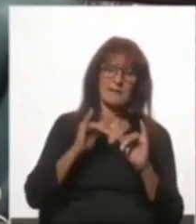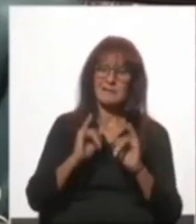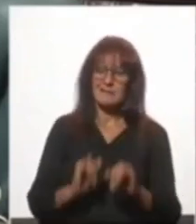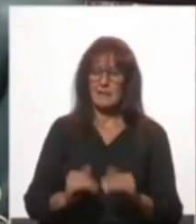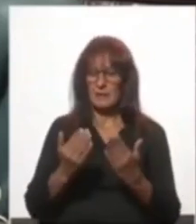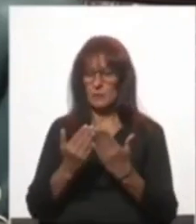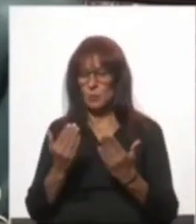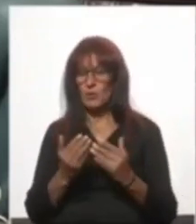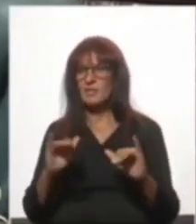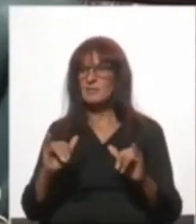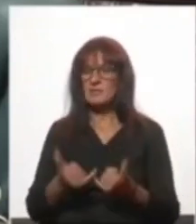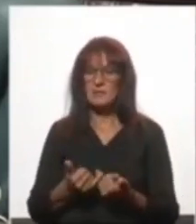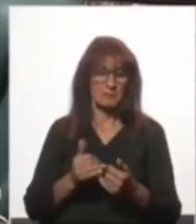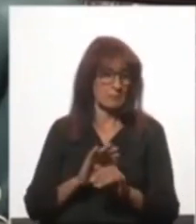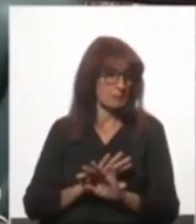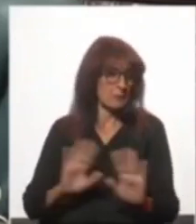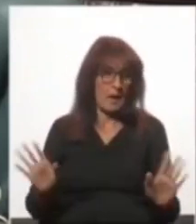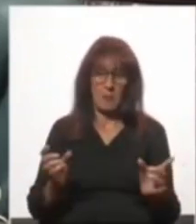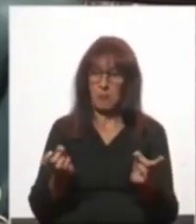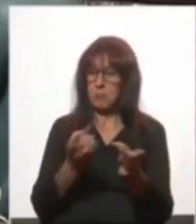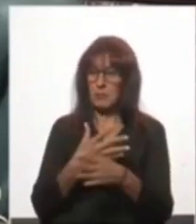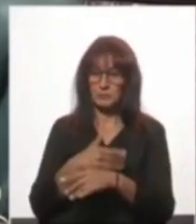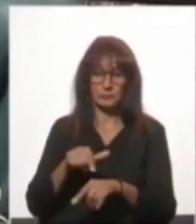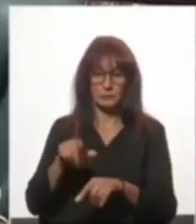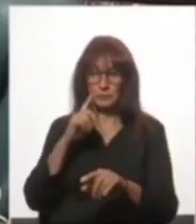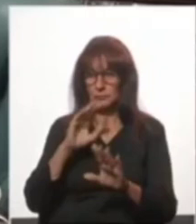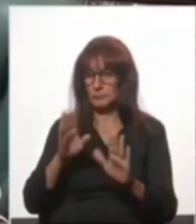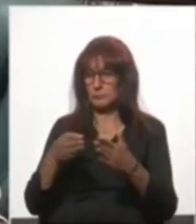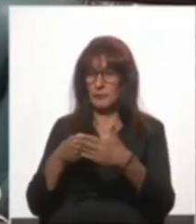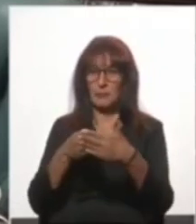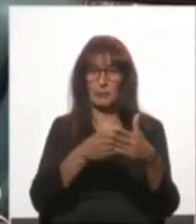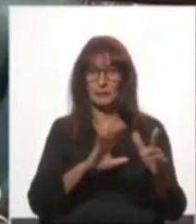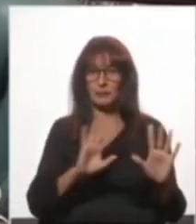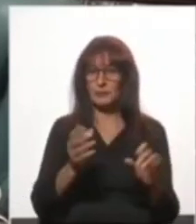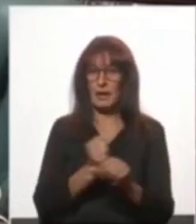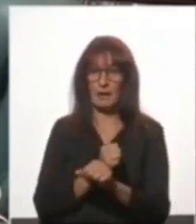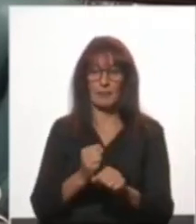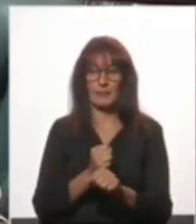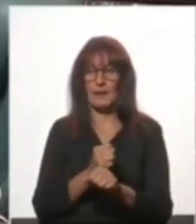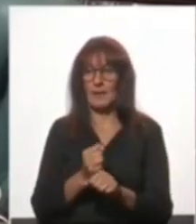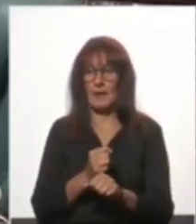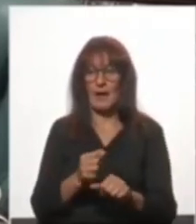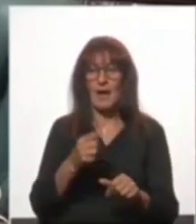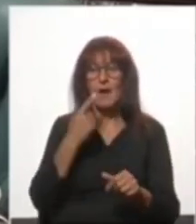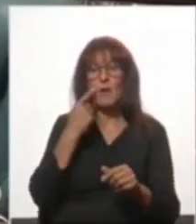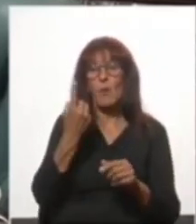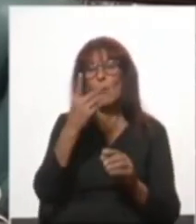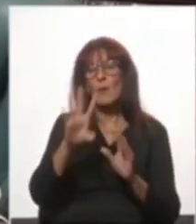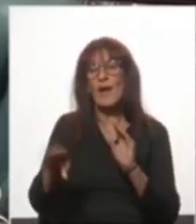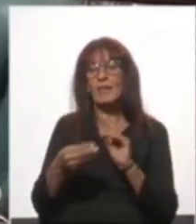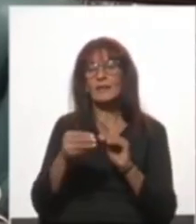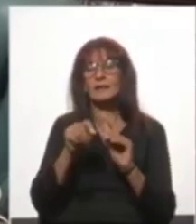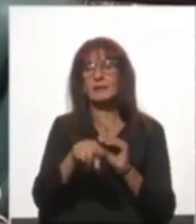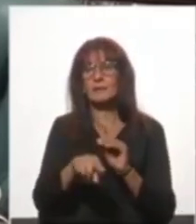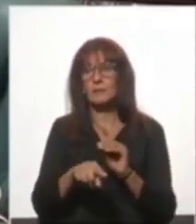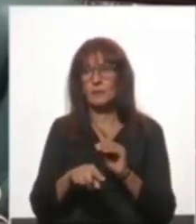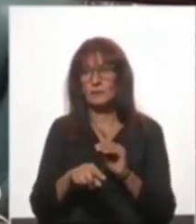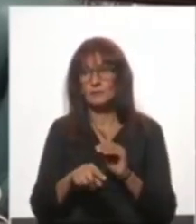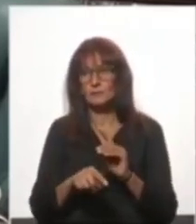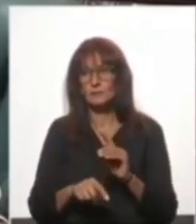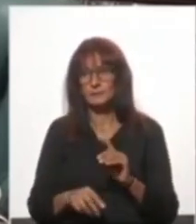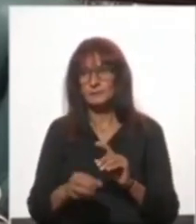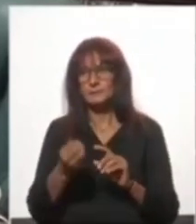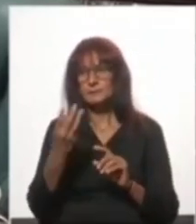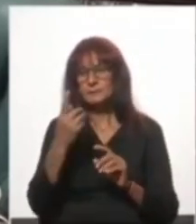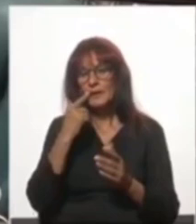mesa, ya está la desmonopolización en puertos y, reitero, como un aditivo en